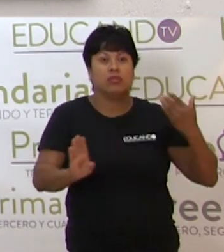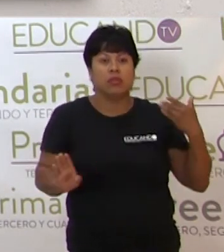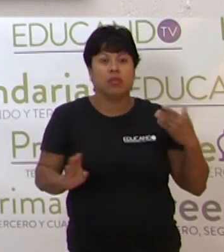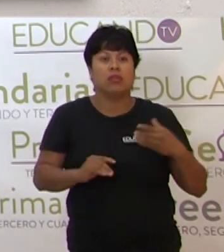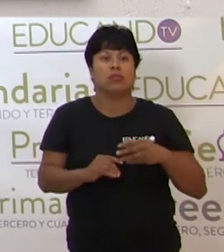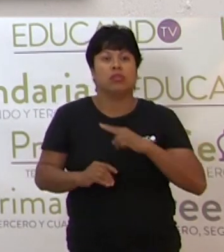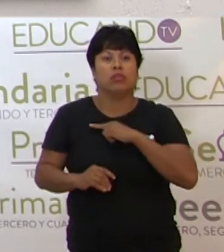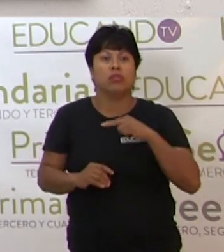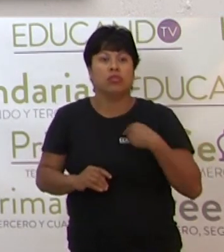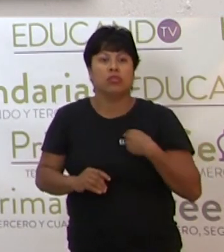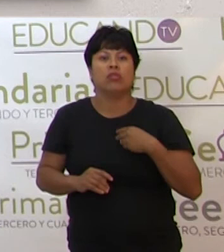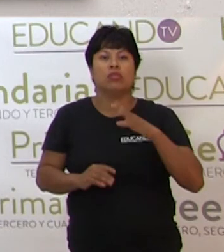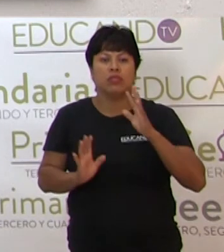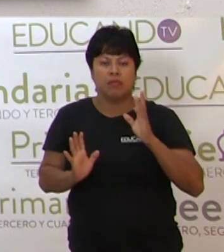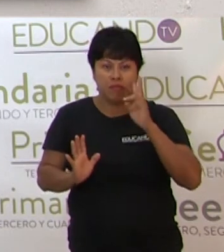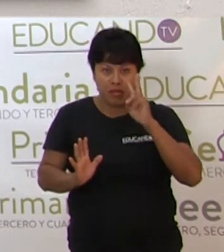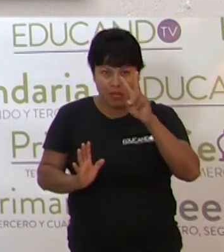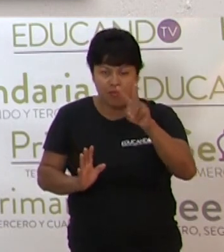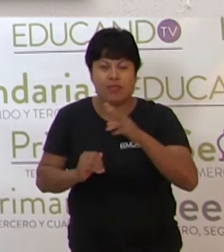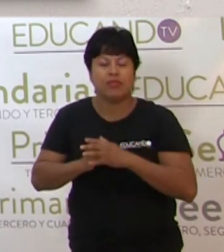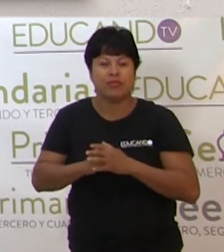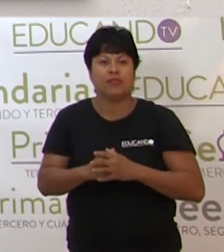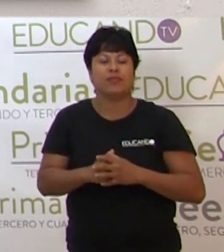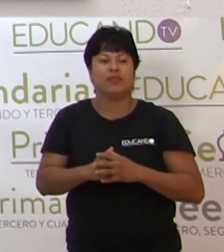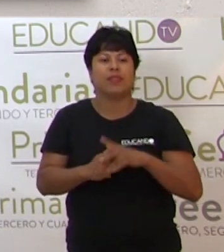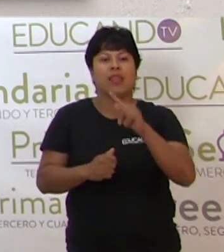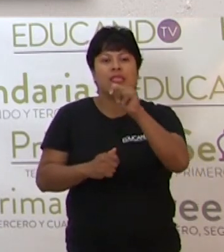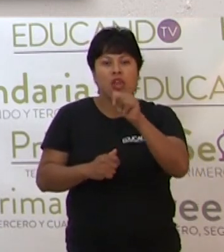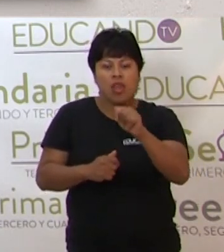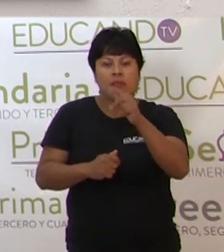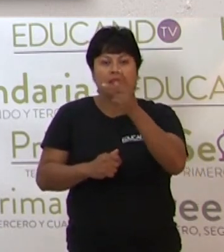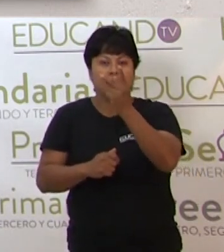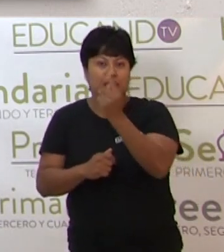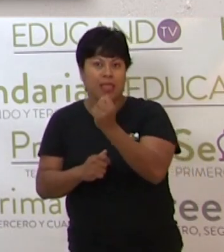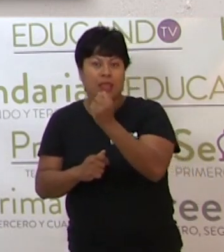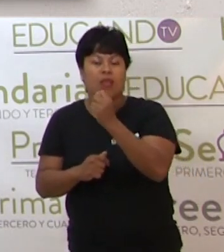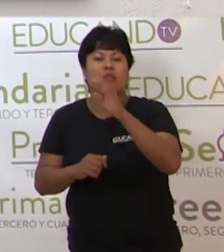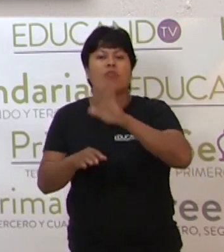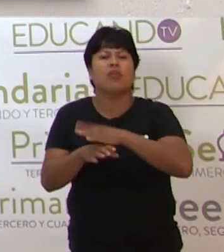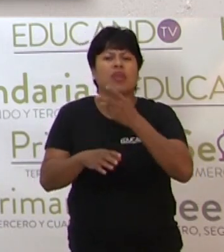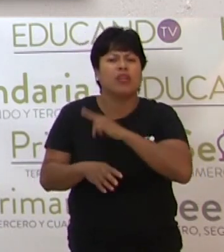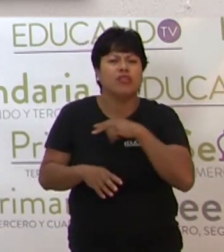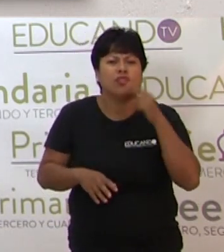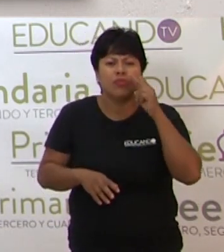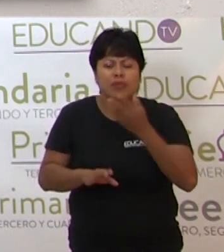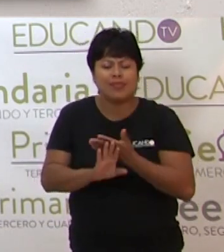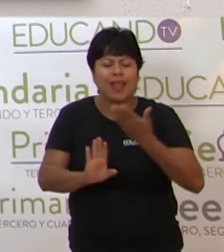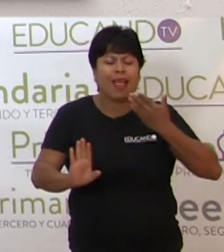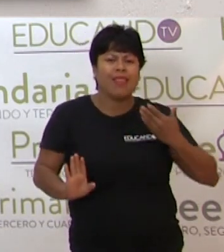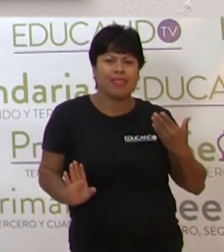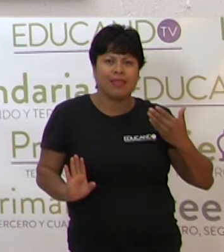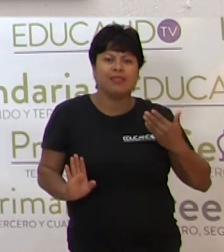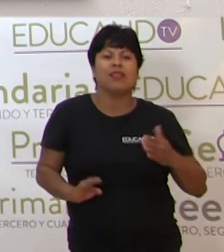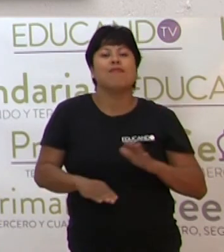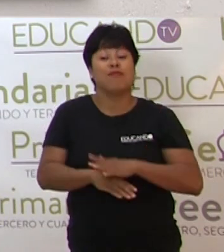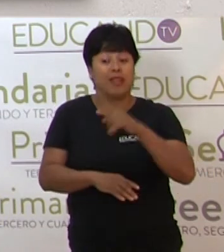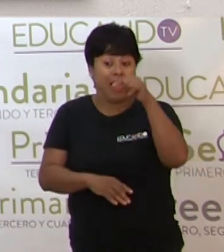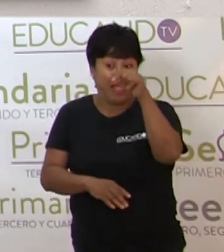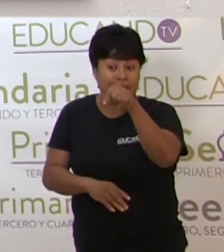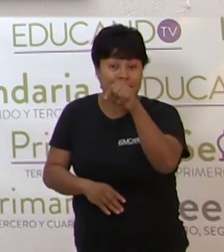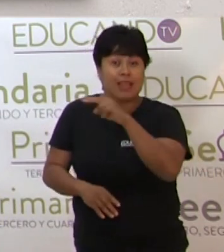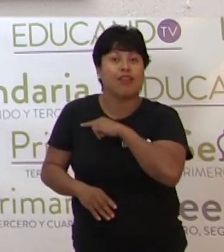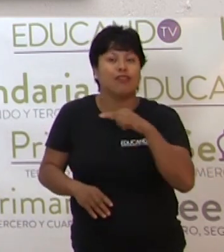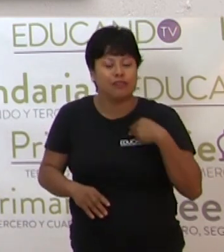¿sí? Nosotros vimos, ¿sí? Teorema de Pitágoras. ¿Y por qué lo vimos antes? Porque aquí